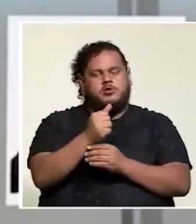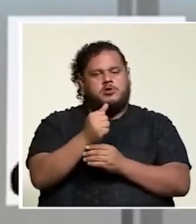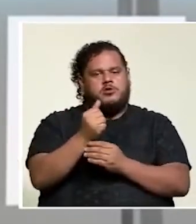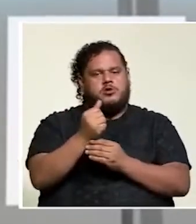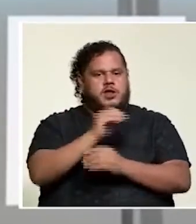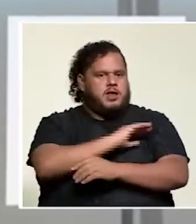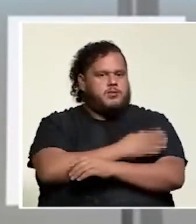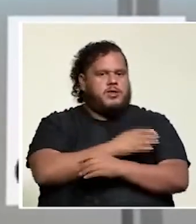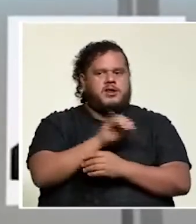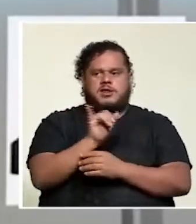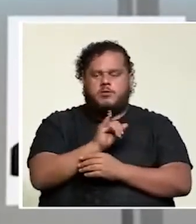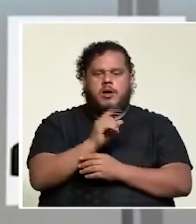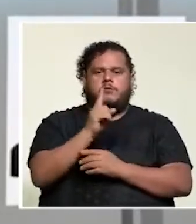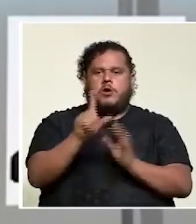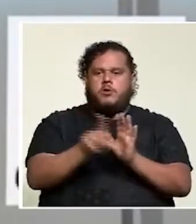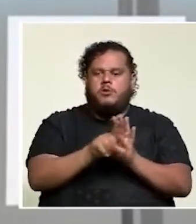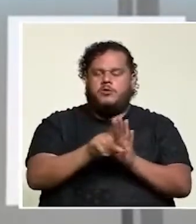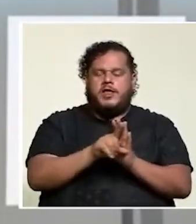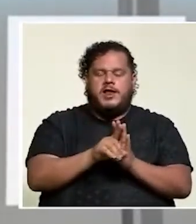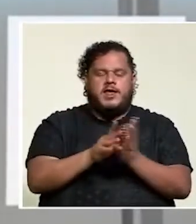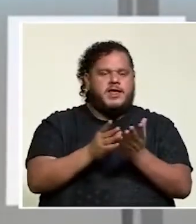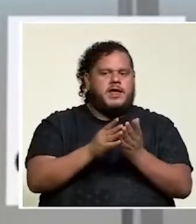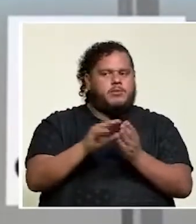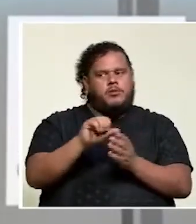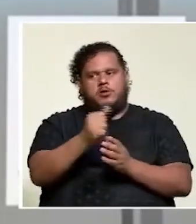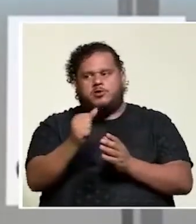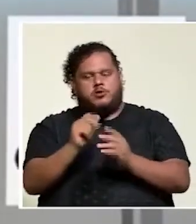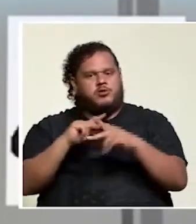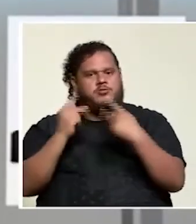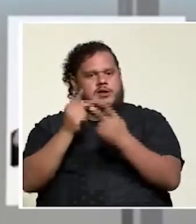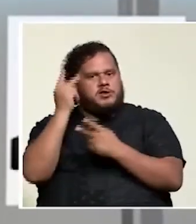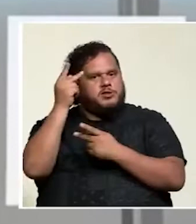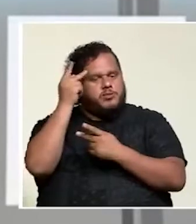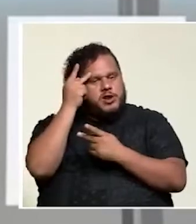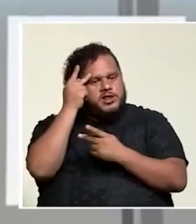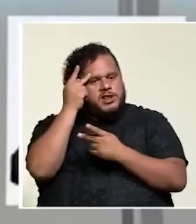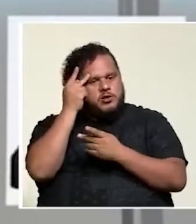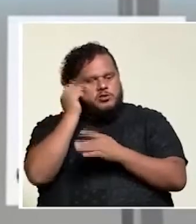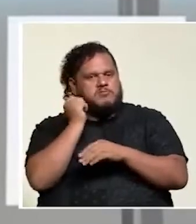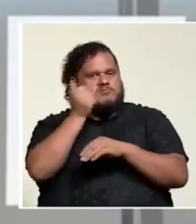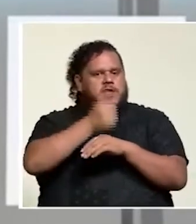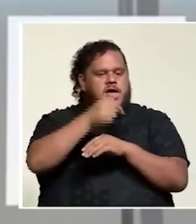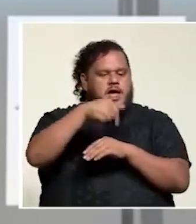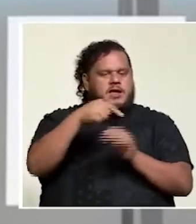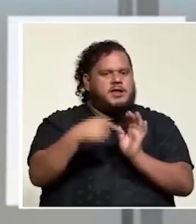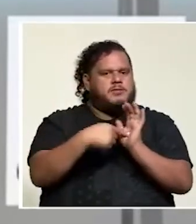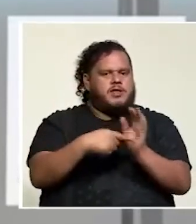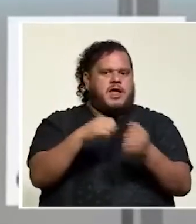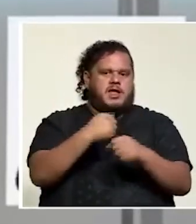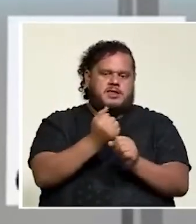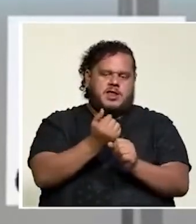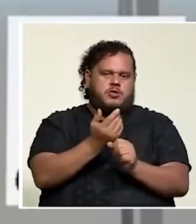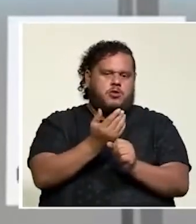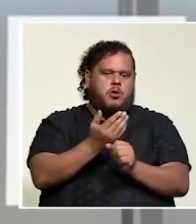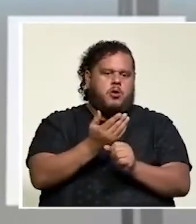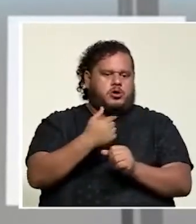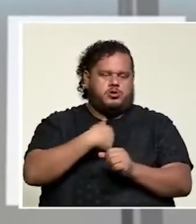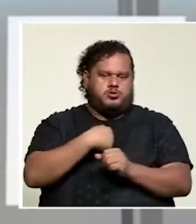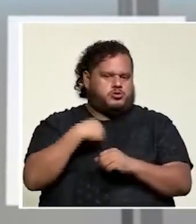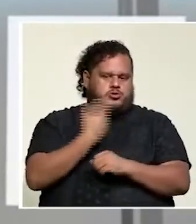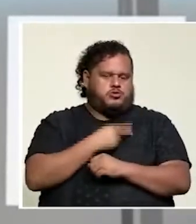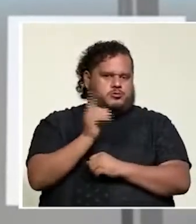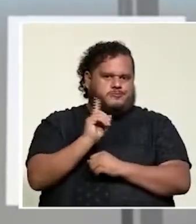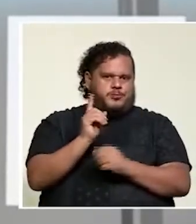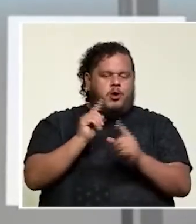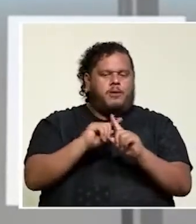poderes. Y también fue una ley montada por los demás partidos aquí representados, haciendo la excepción del caso. Y